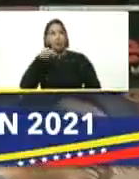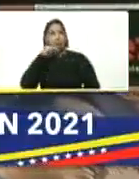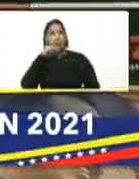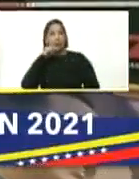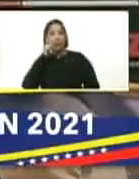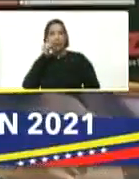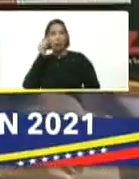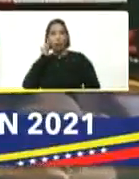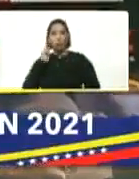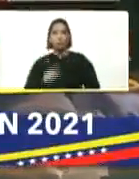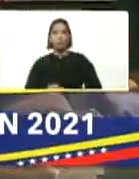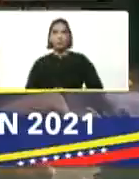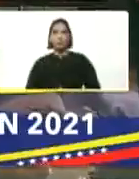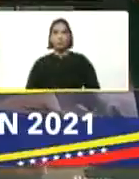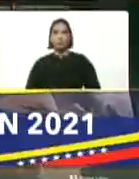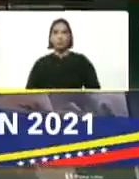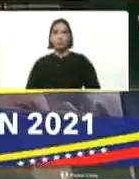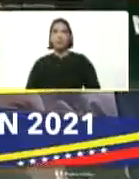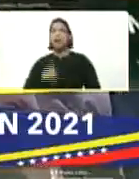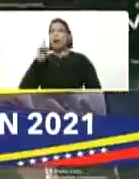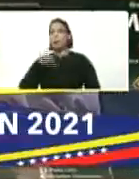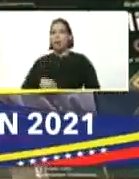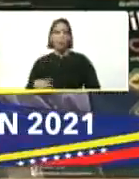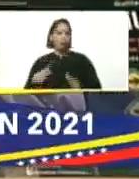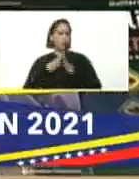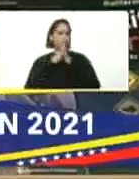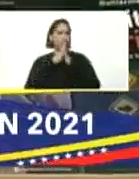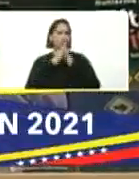nietas, me lo llevo todo.